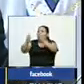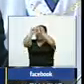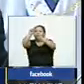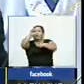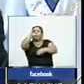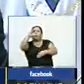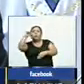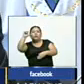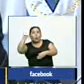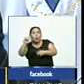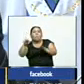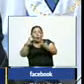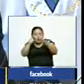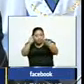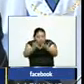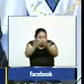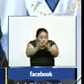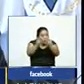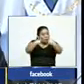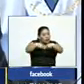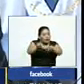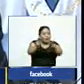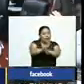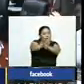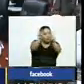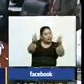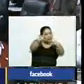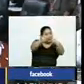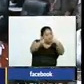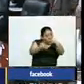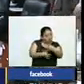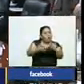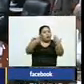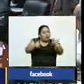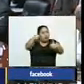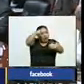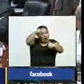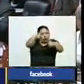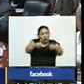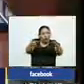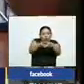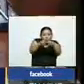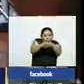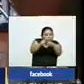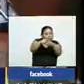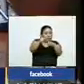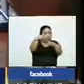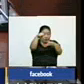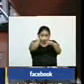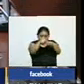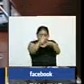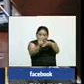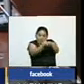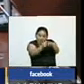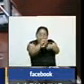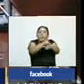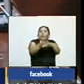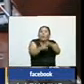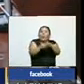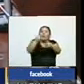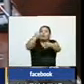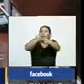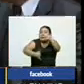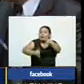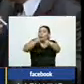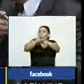continuar el estudio y la aprobación de la Ley de Reconciliación. Así lo acordó la Comisión Política. El plazo vence el 13